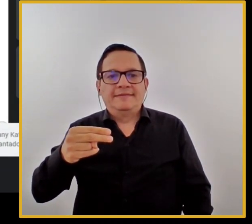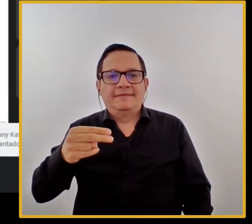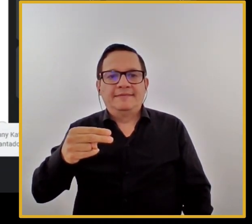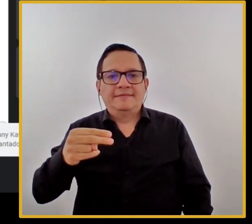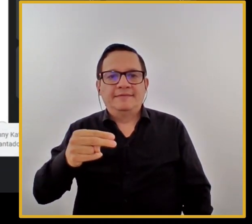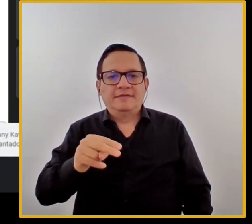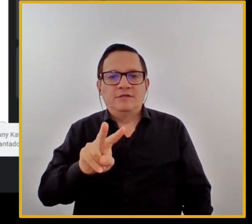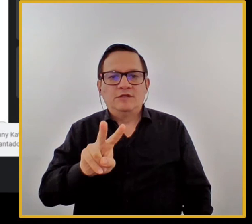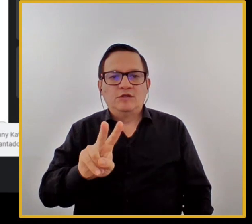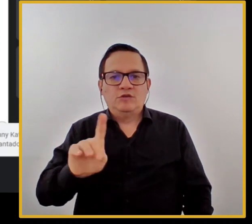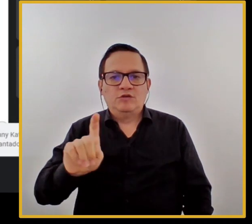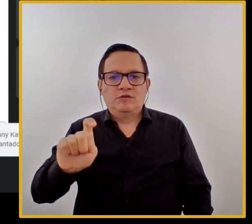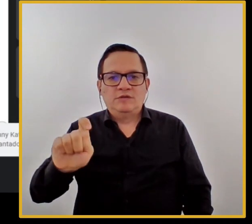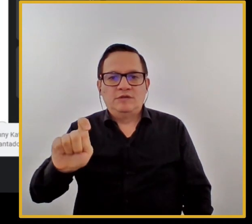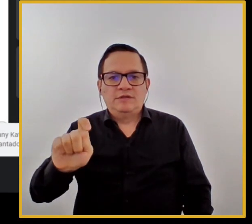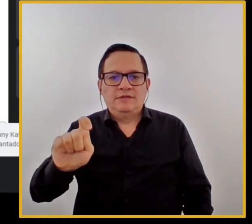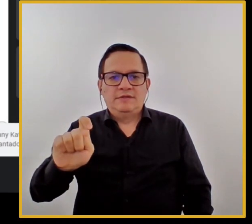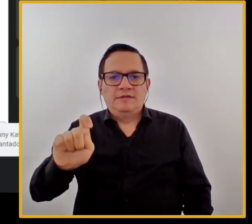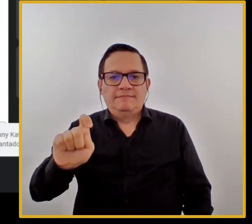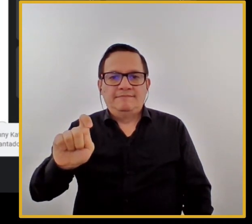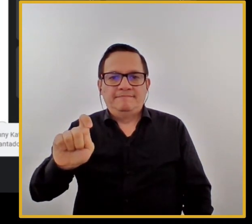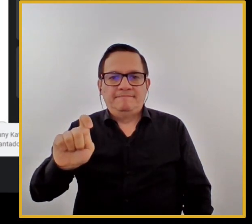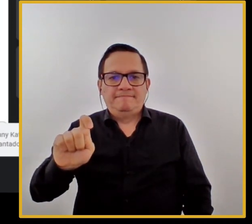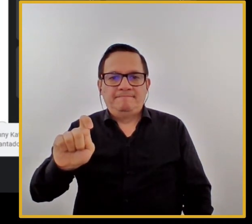a 2x